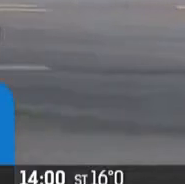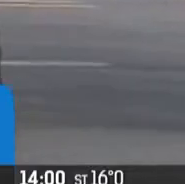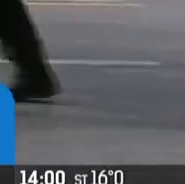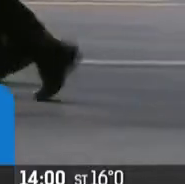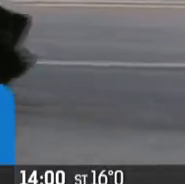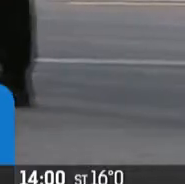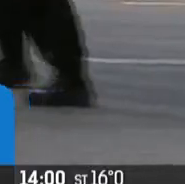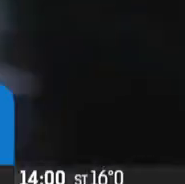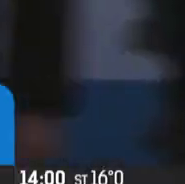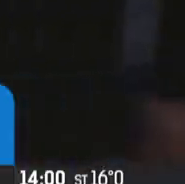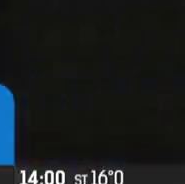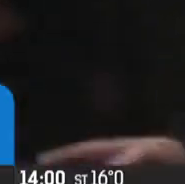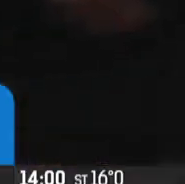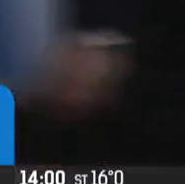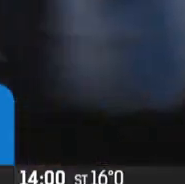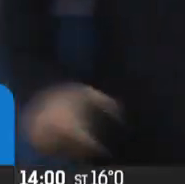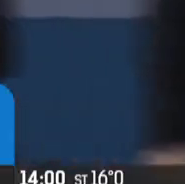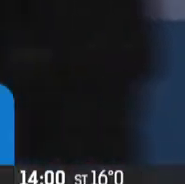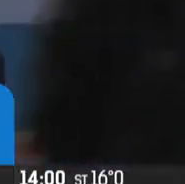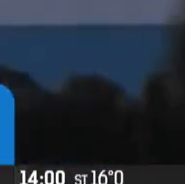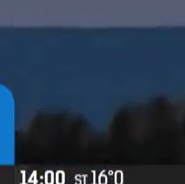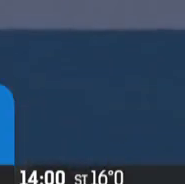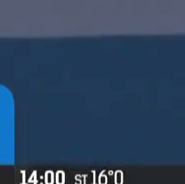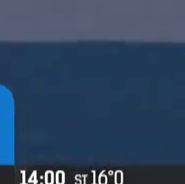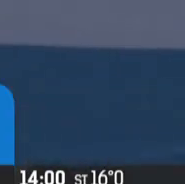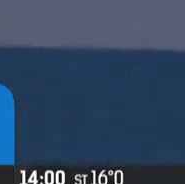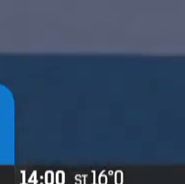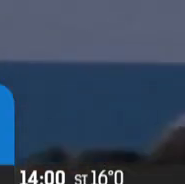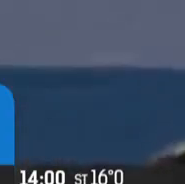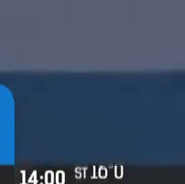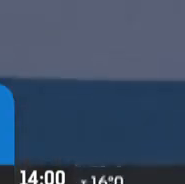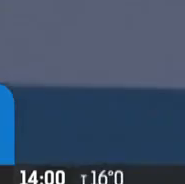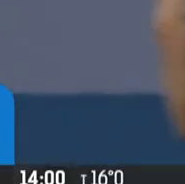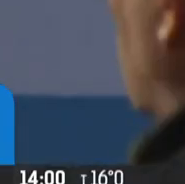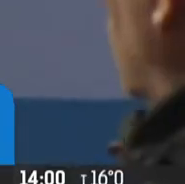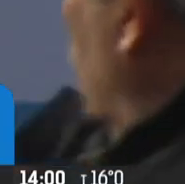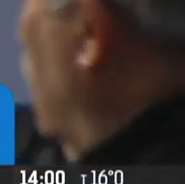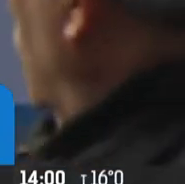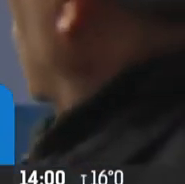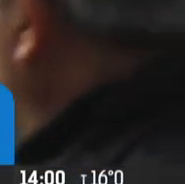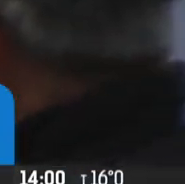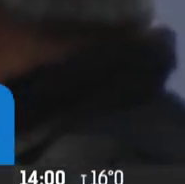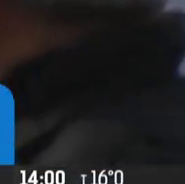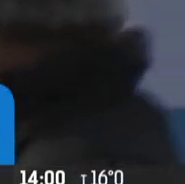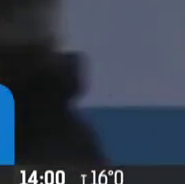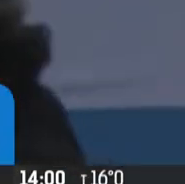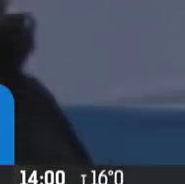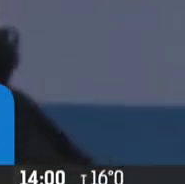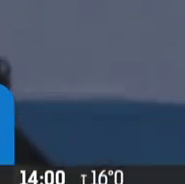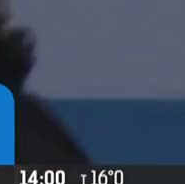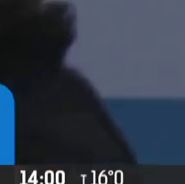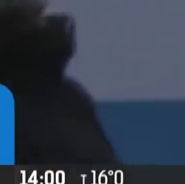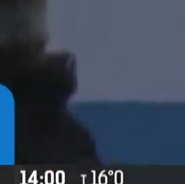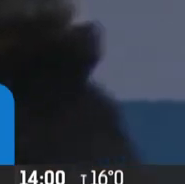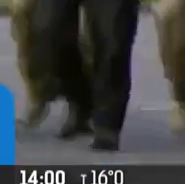convertido en un foro serio para los actuales y futuros oficiales de nuestra institución señoras y señores comienza a